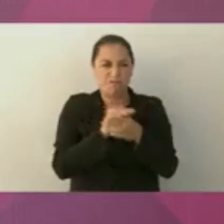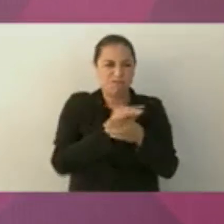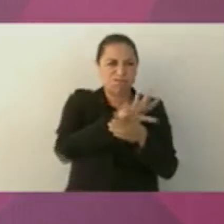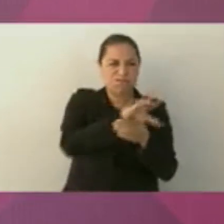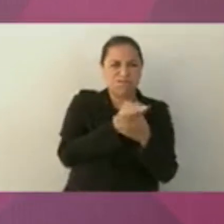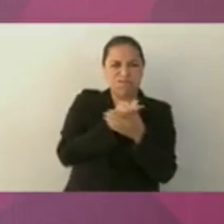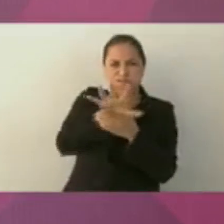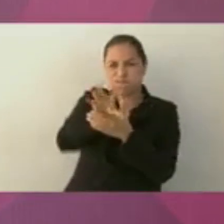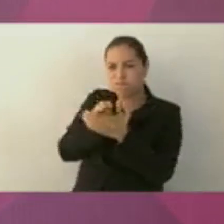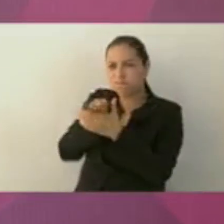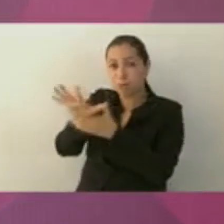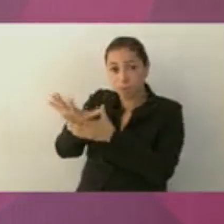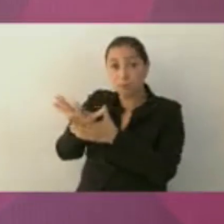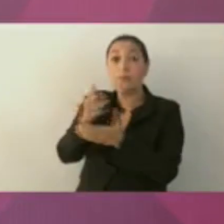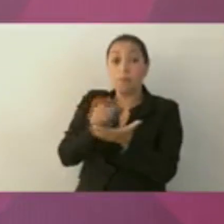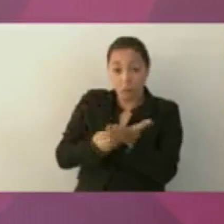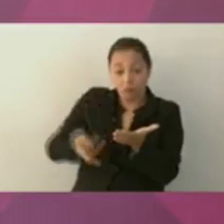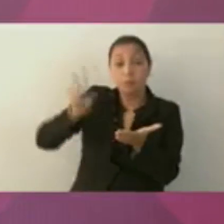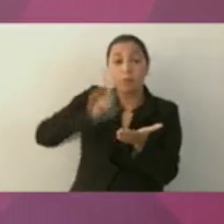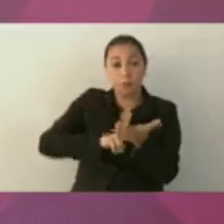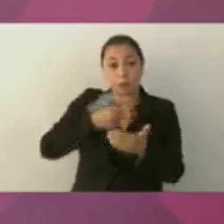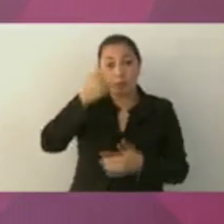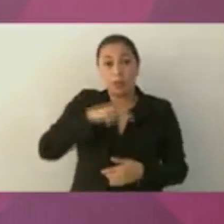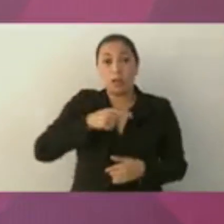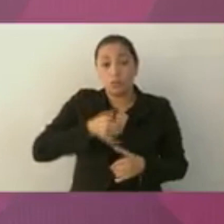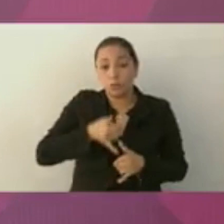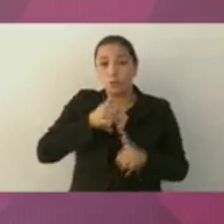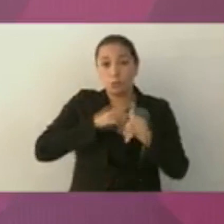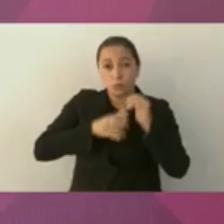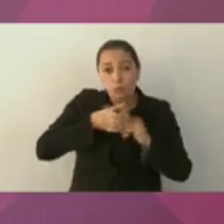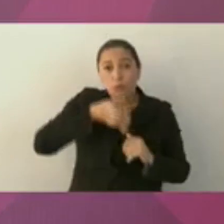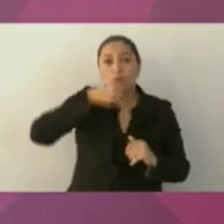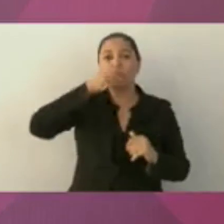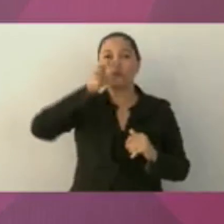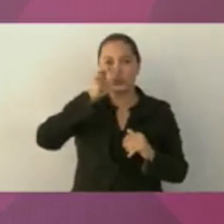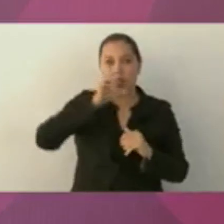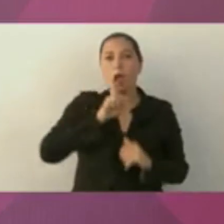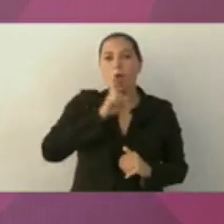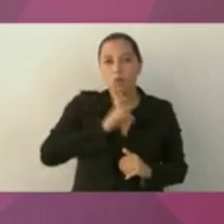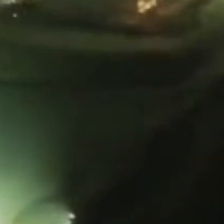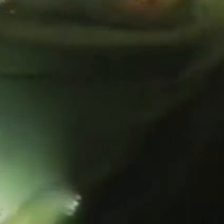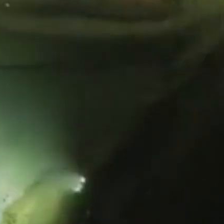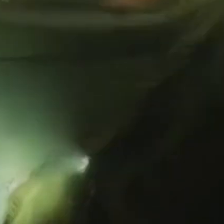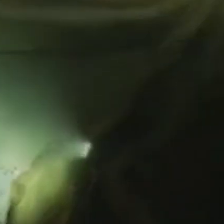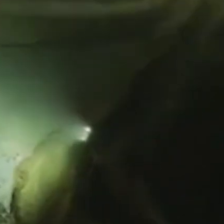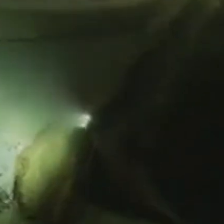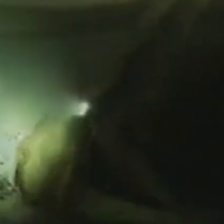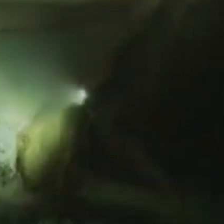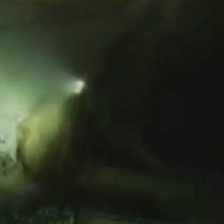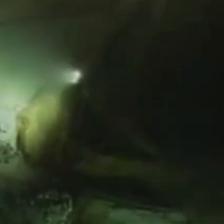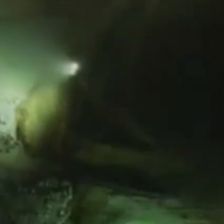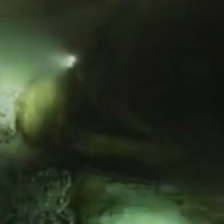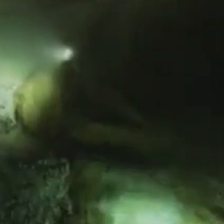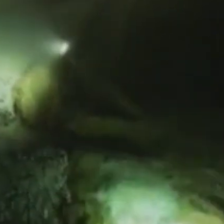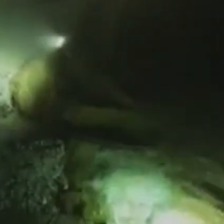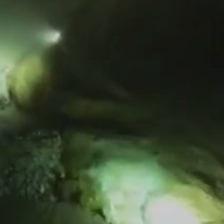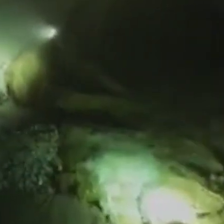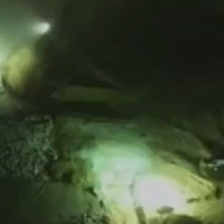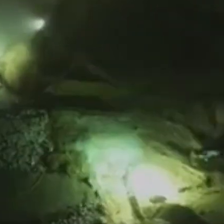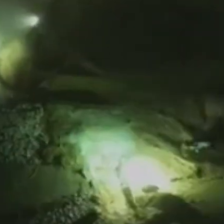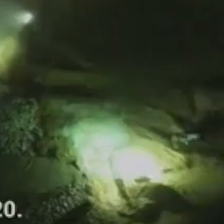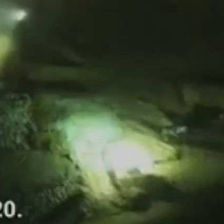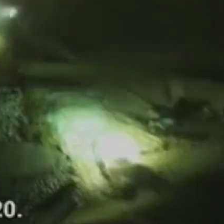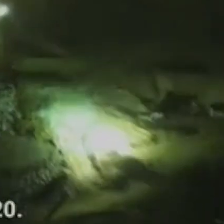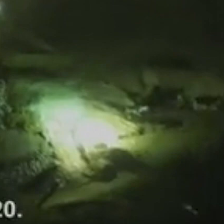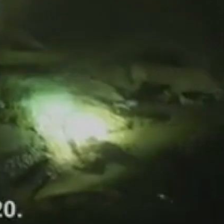para consumo humano va a generar energía eléctrica por su parte